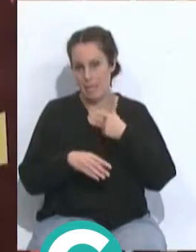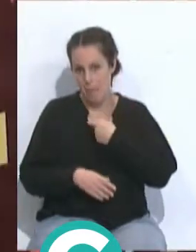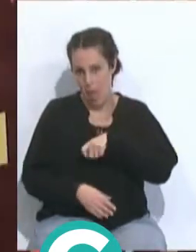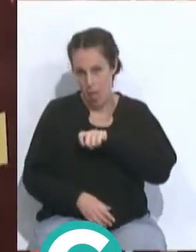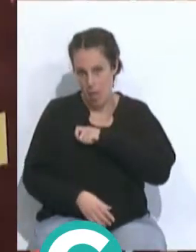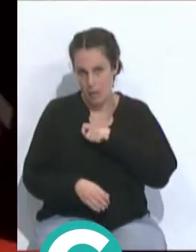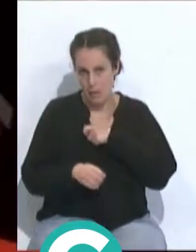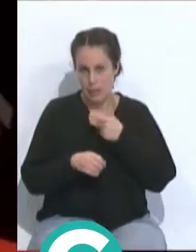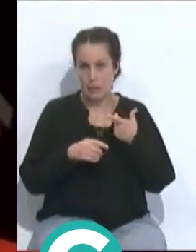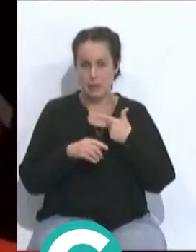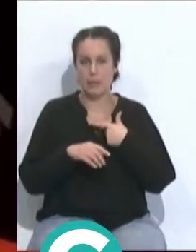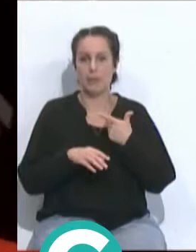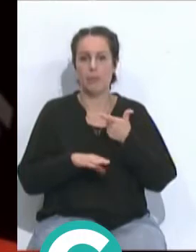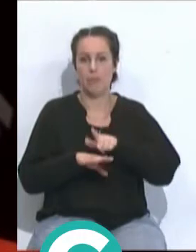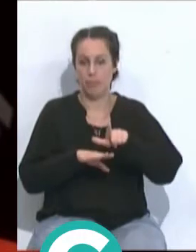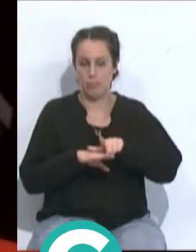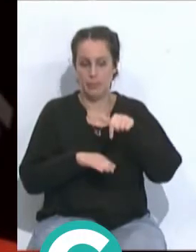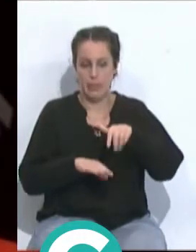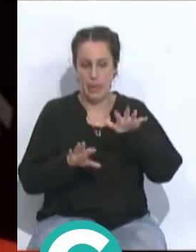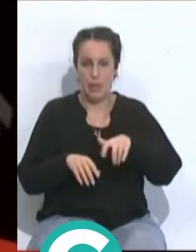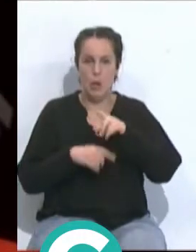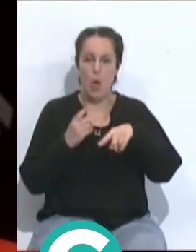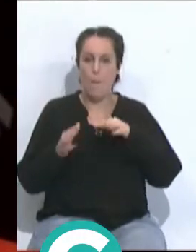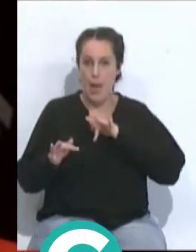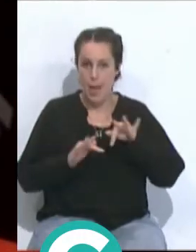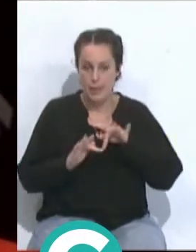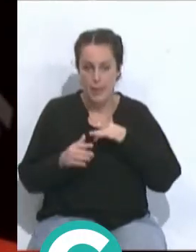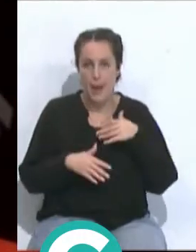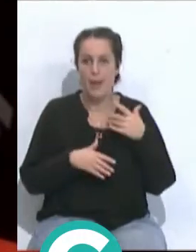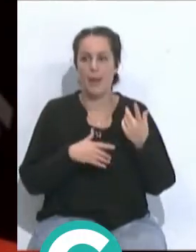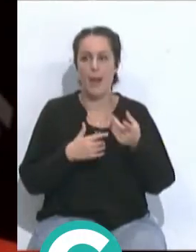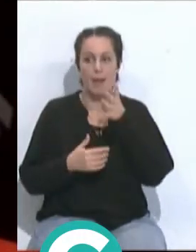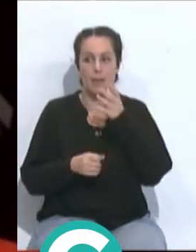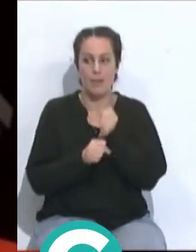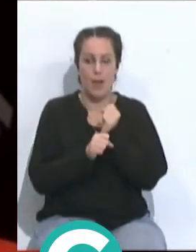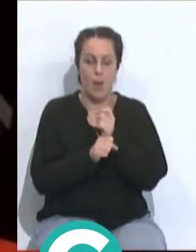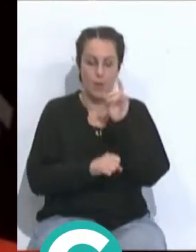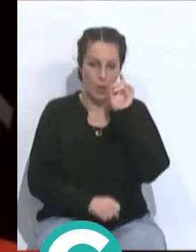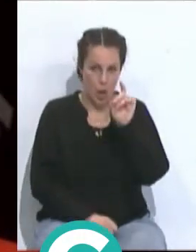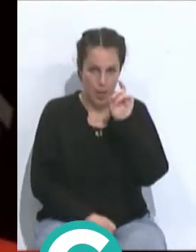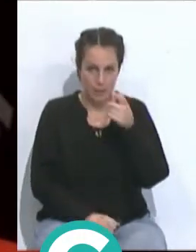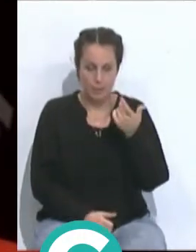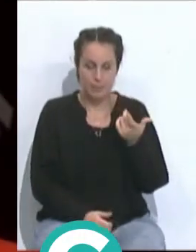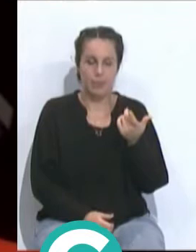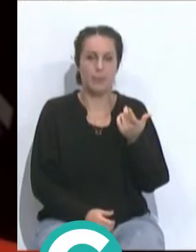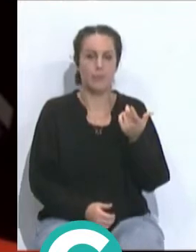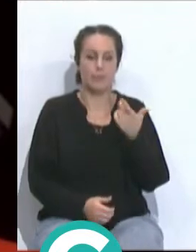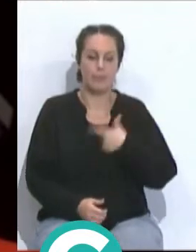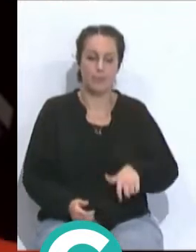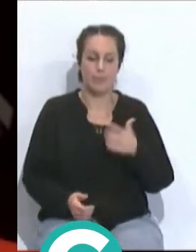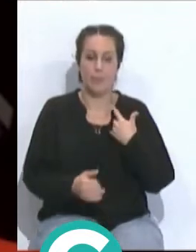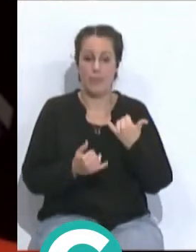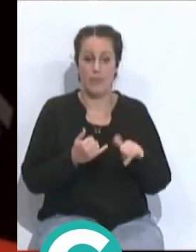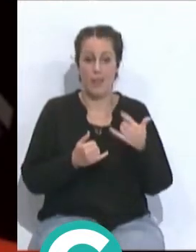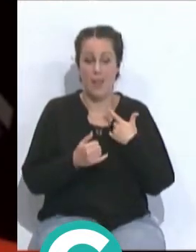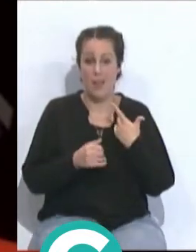aquí en Cádiz. Uh-huh. Y luego hice el máster y ya, bueno, pues trabajo de profe. Uh-huh. Y además, bueno, al final acabo usando las